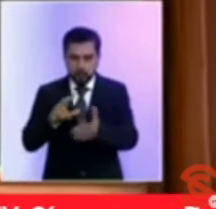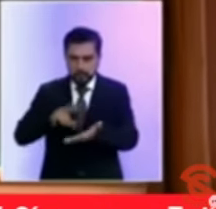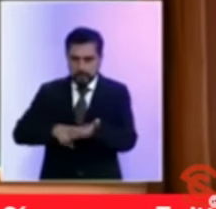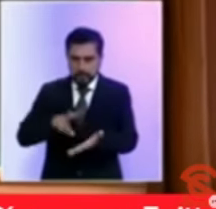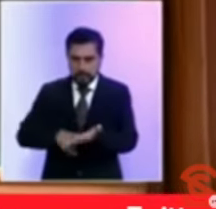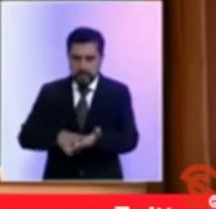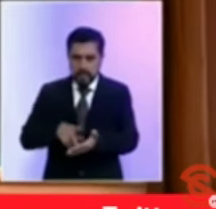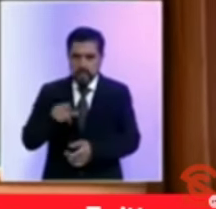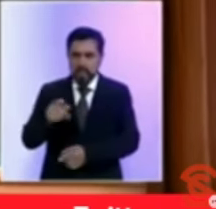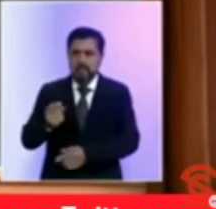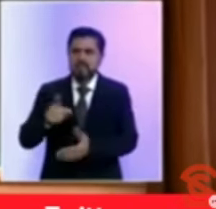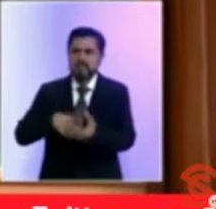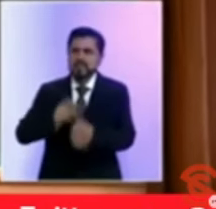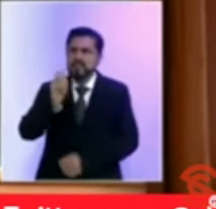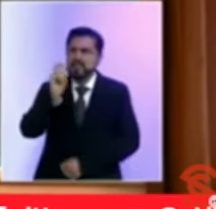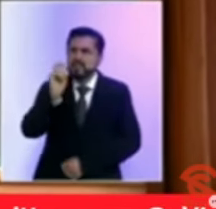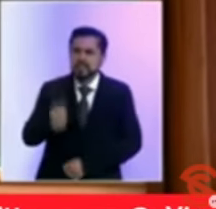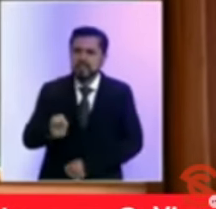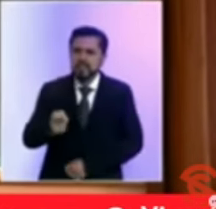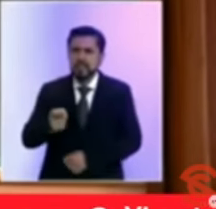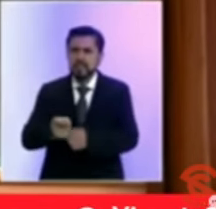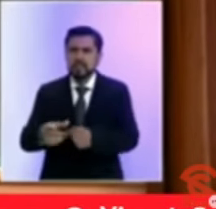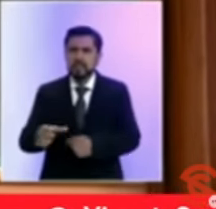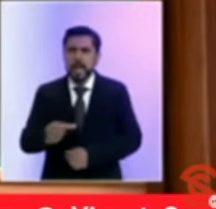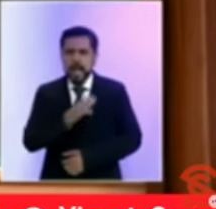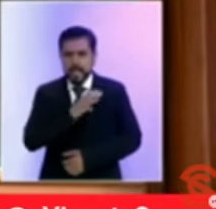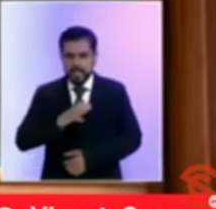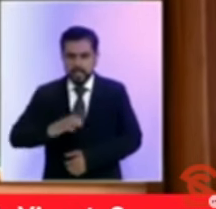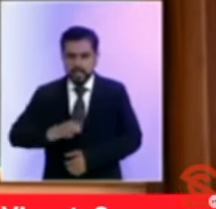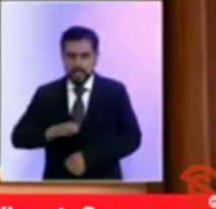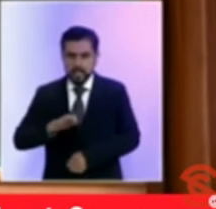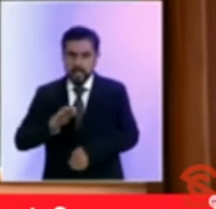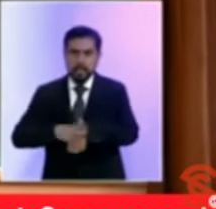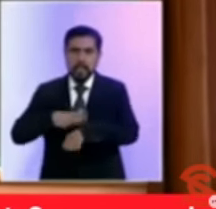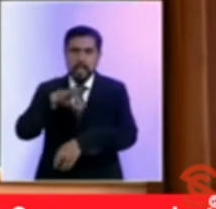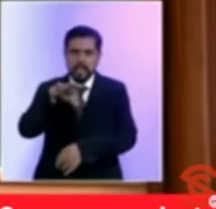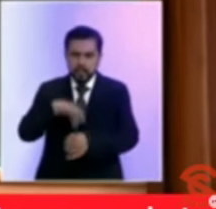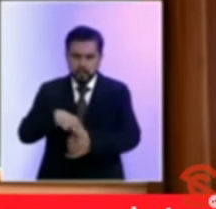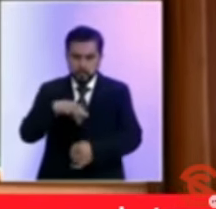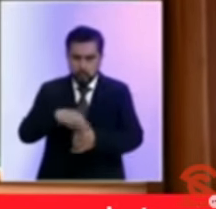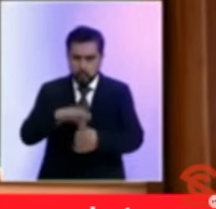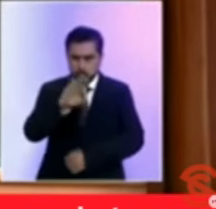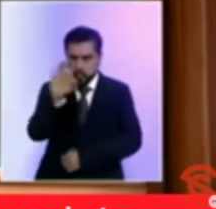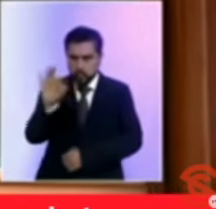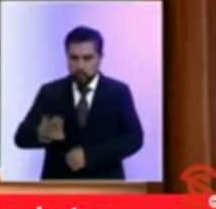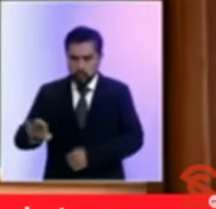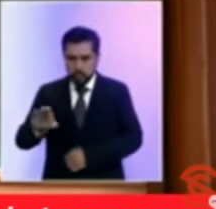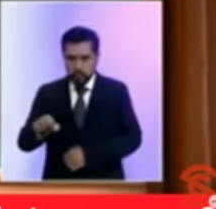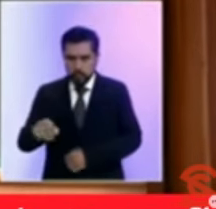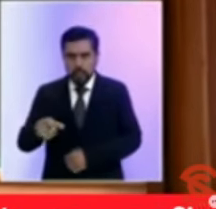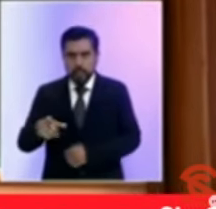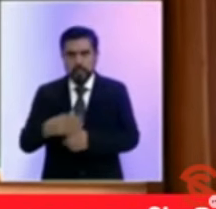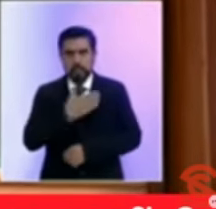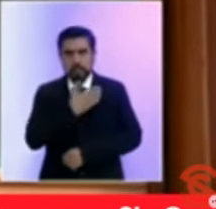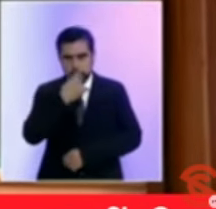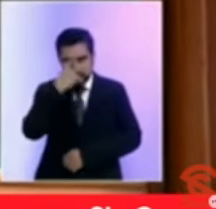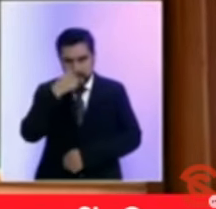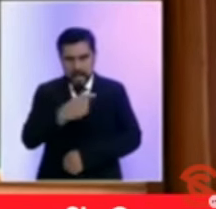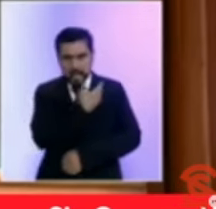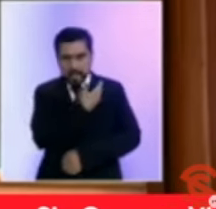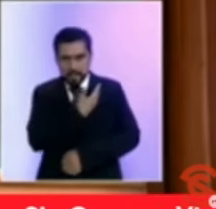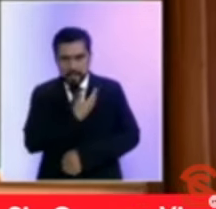como la candidata que obtuvo la mayoría de los votos en la elección presidenci